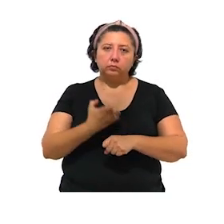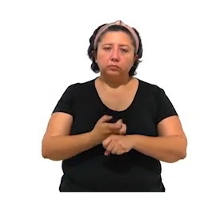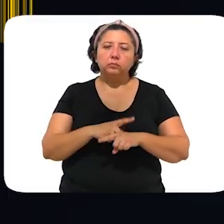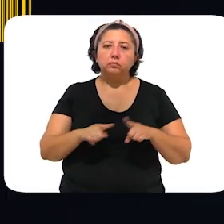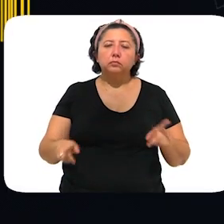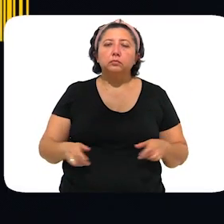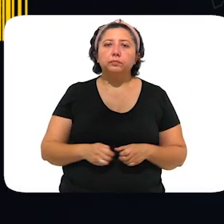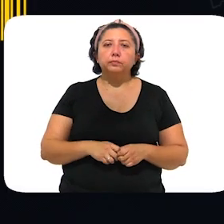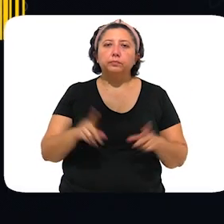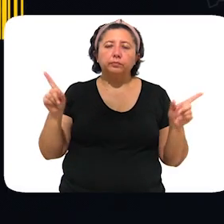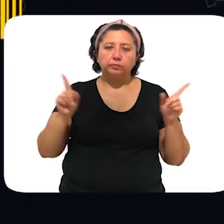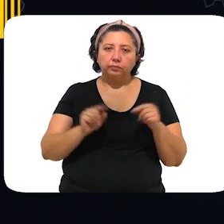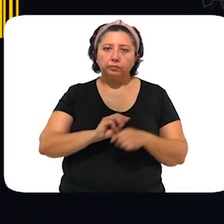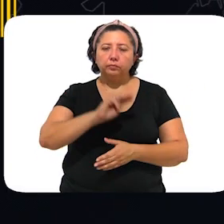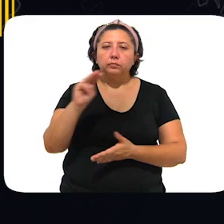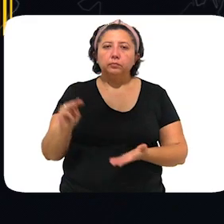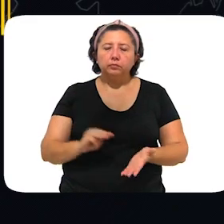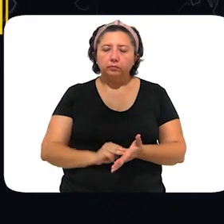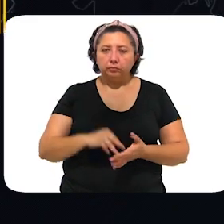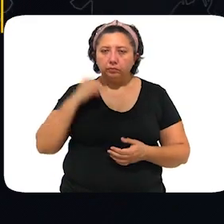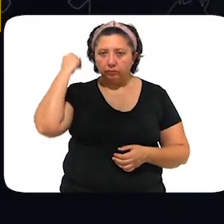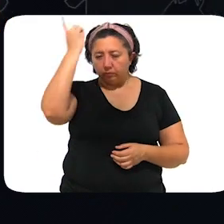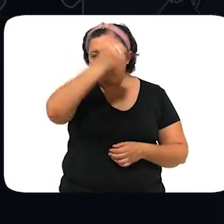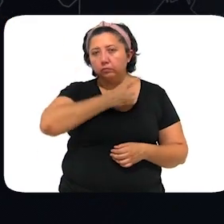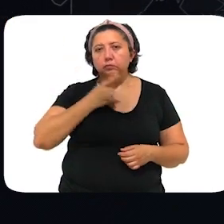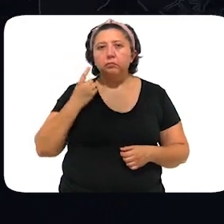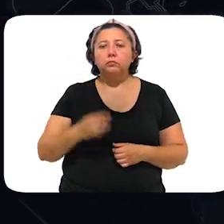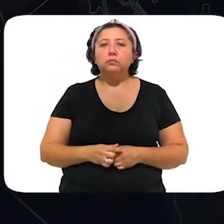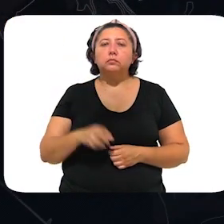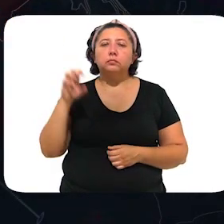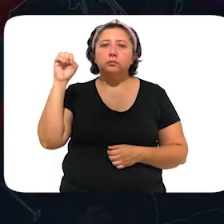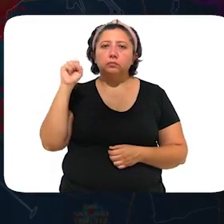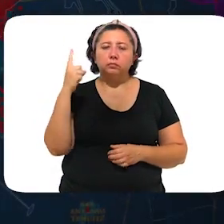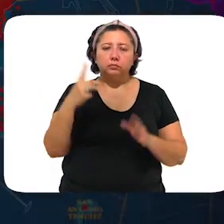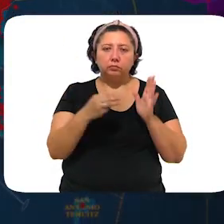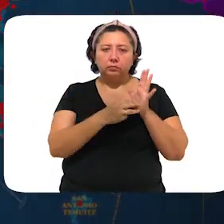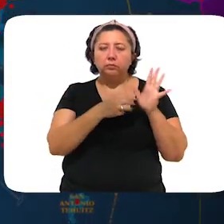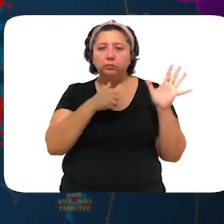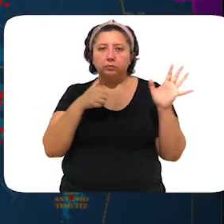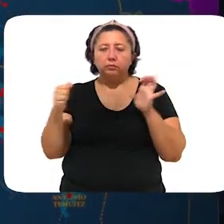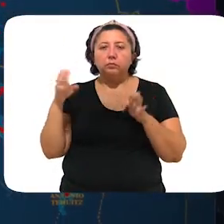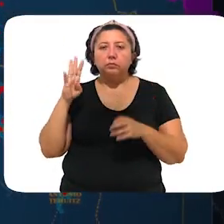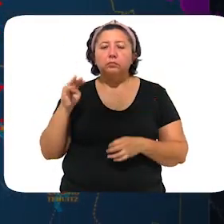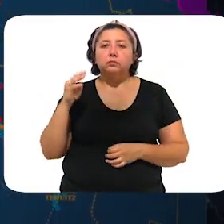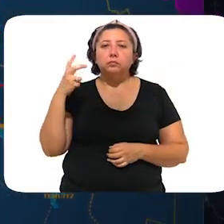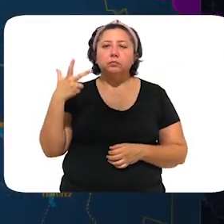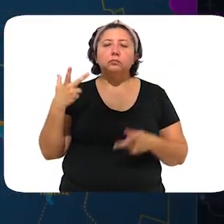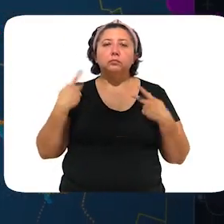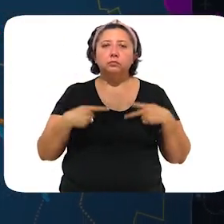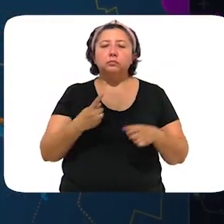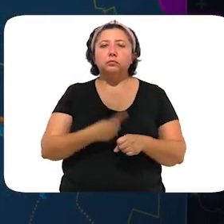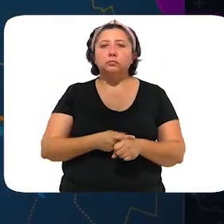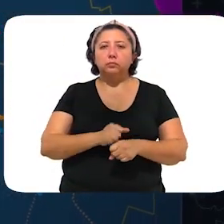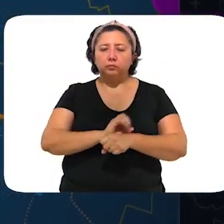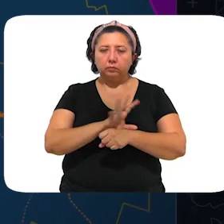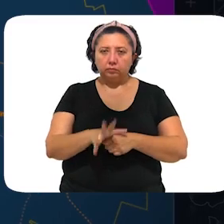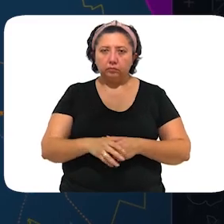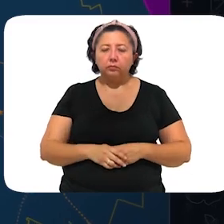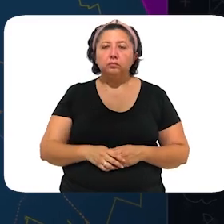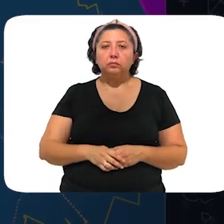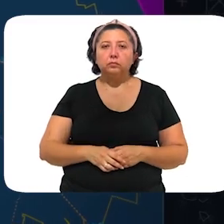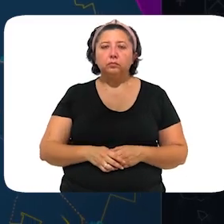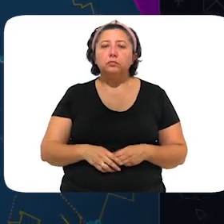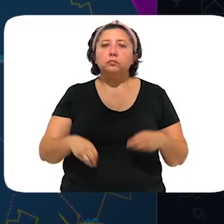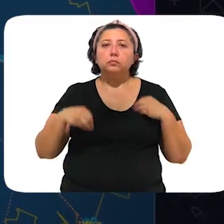estado específicamente en mérida se han diagnosticado 61.600 y 8 personas contagiadas de coronavirus